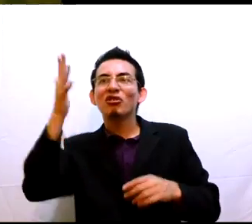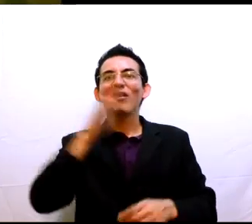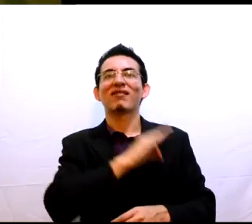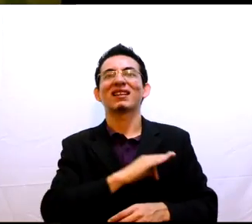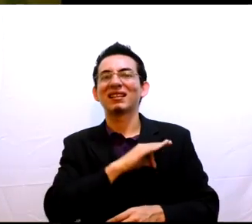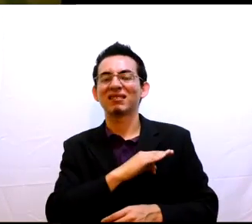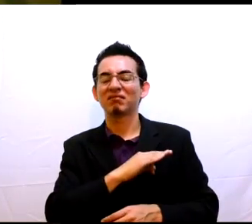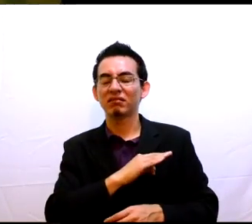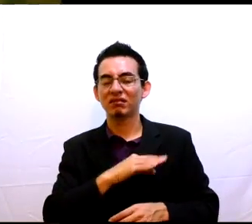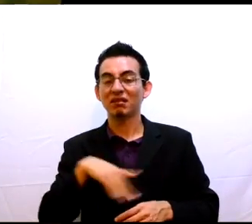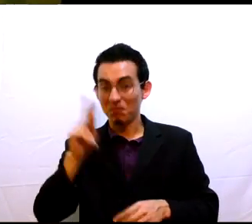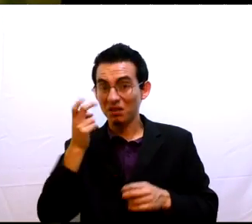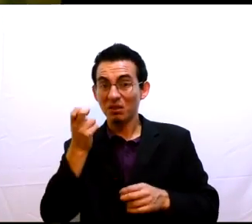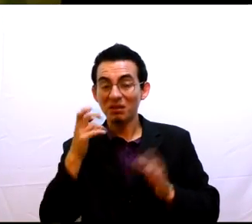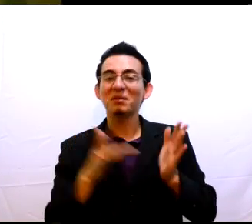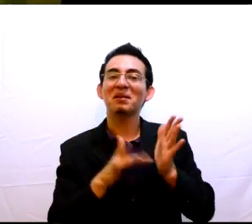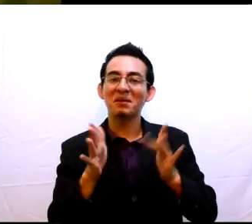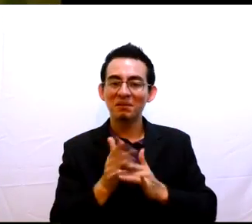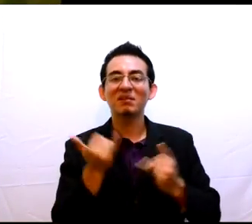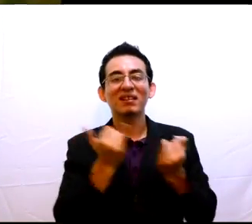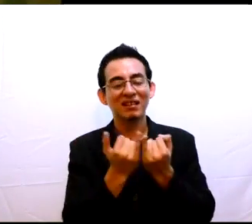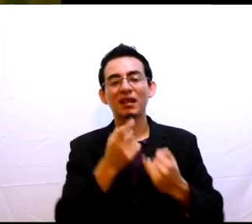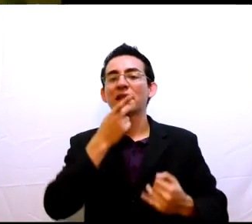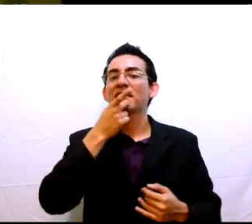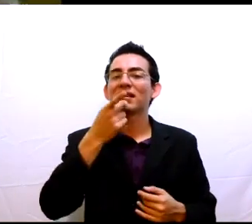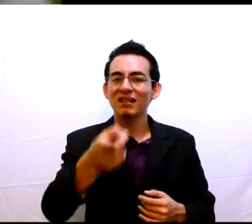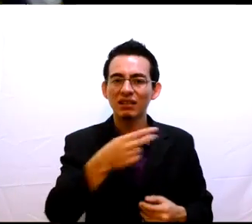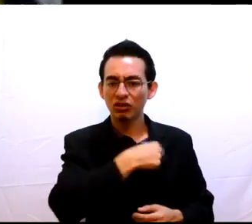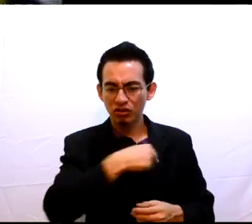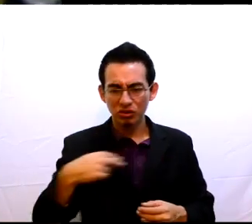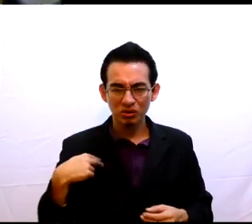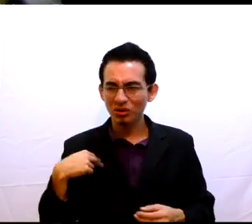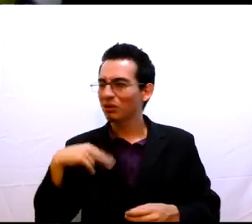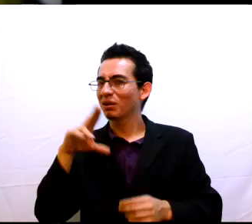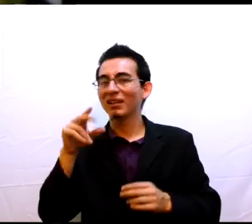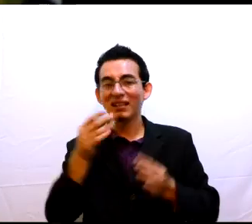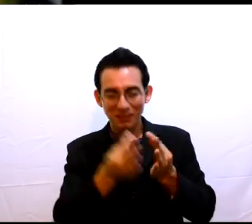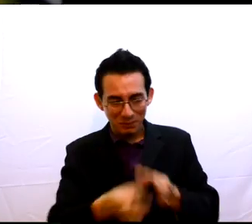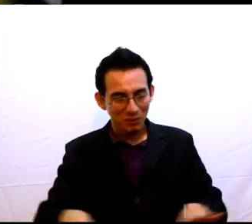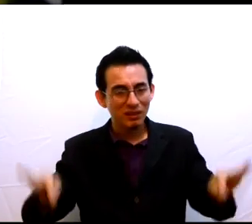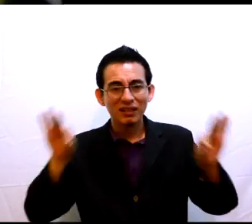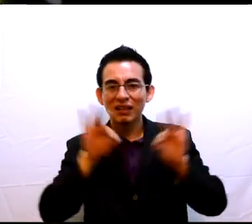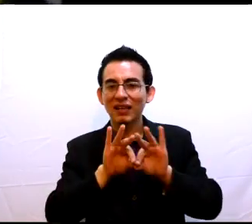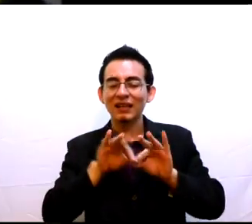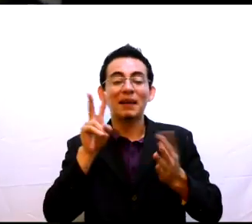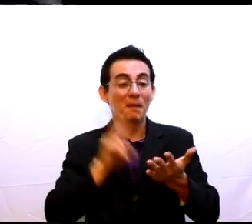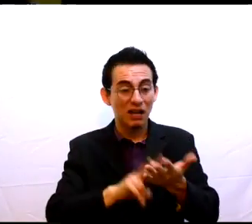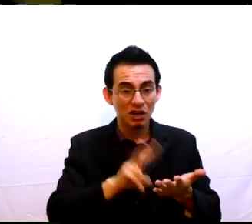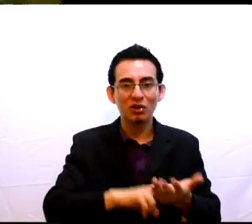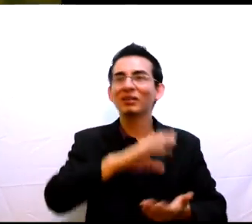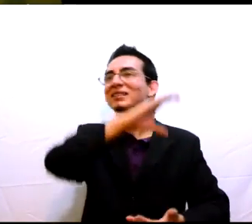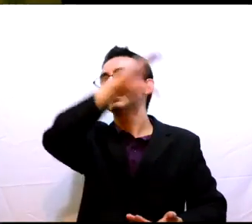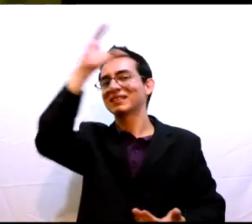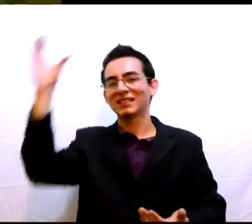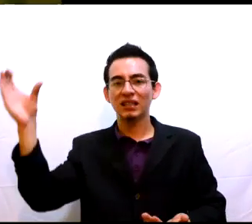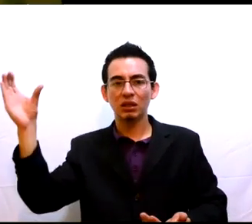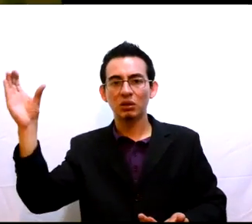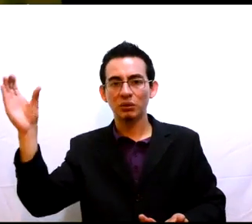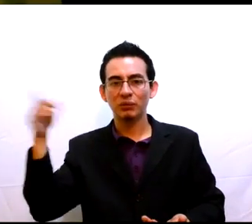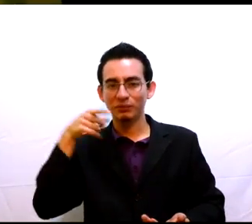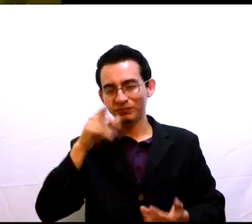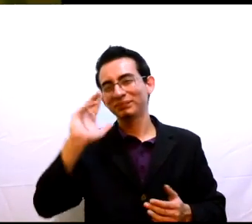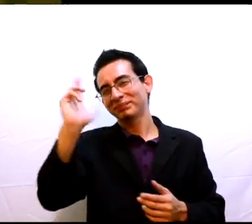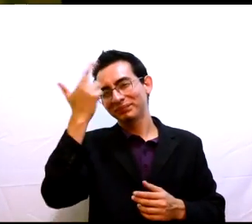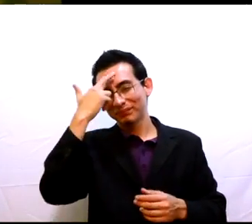con los bienes que él nos da para hacer tesoros allá en el cielo hermanos se acuerdan del rico